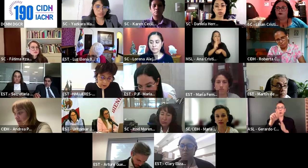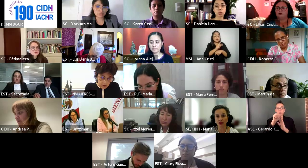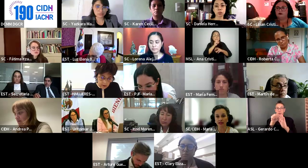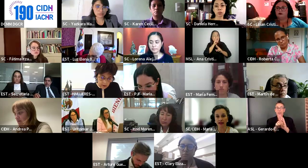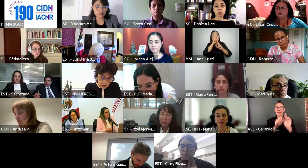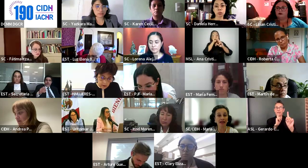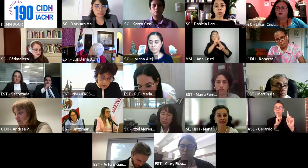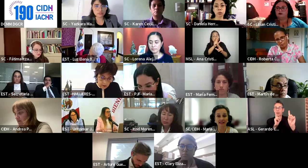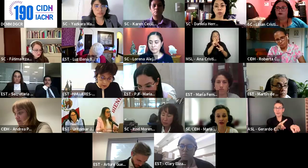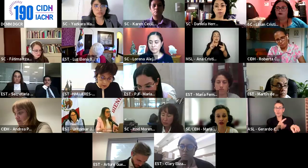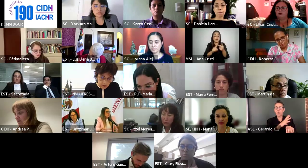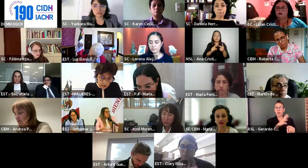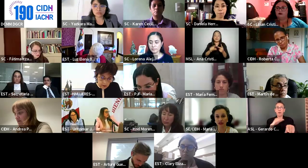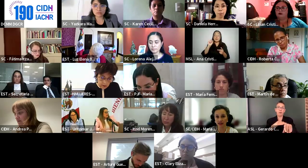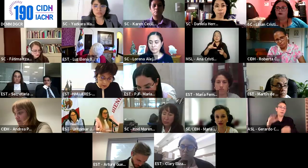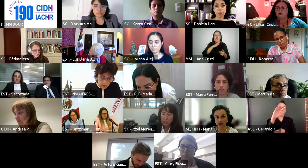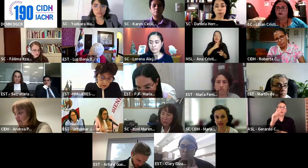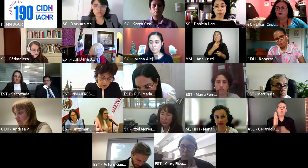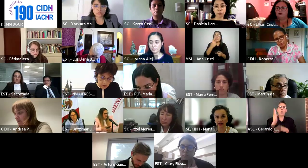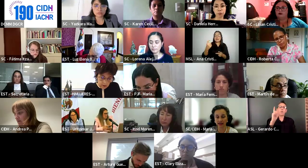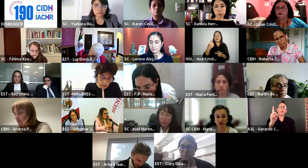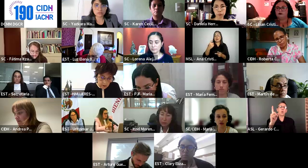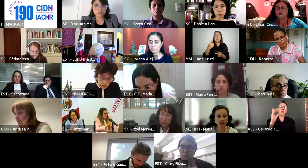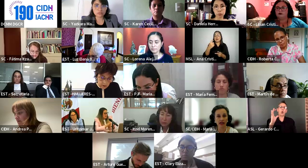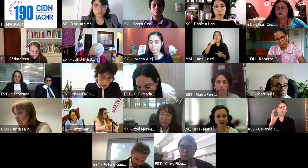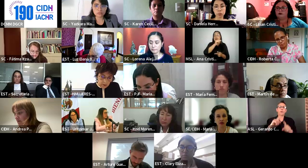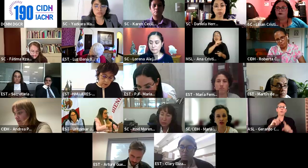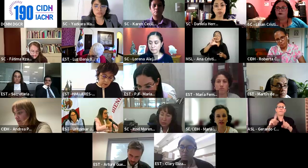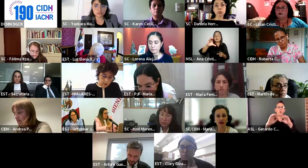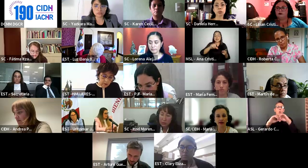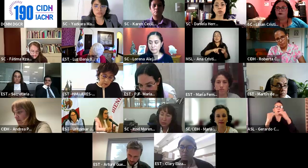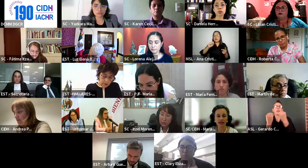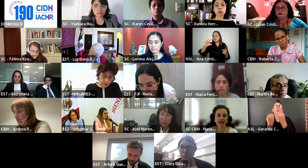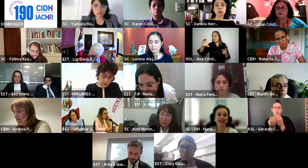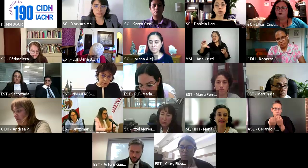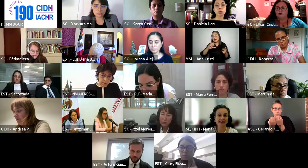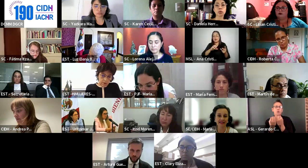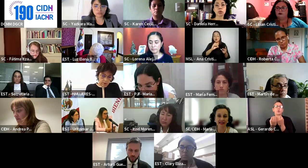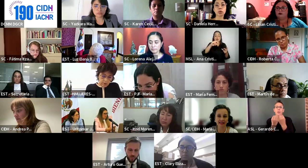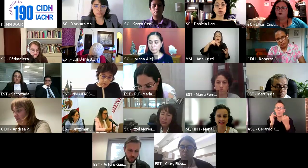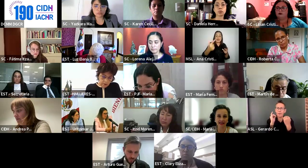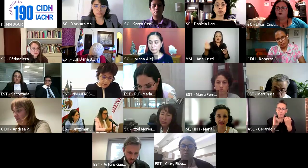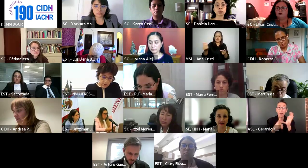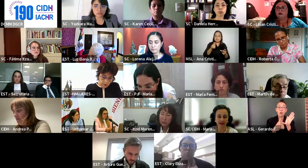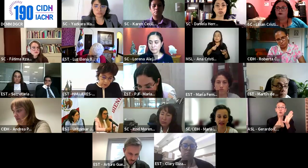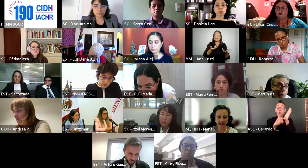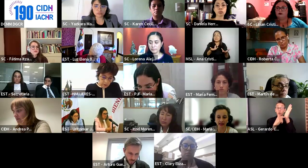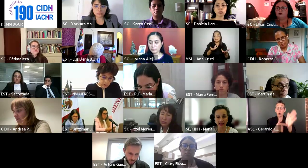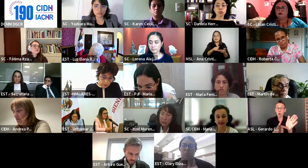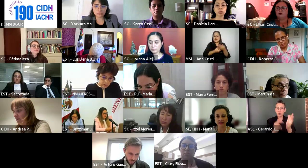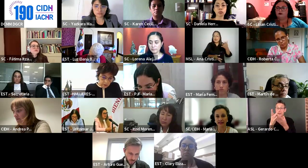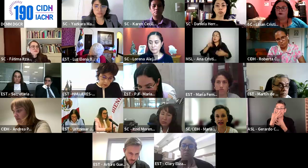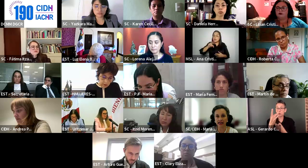tuvo una respuesta de más de 100 organizaciones de la sociedad civil de la región. Eso demuestra también el interés que existe en esta